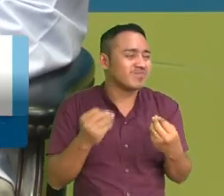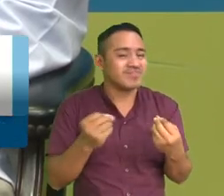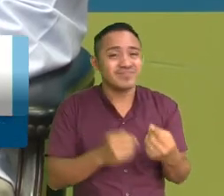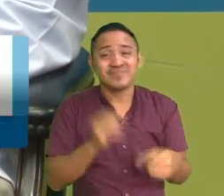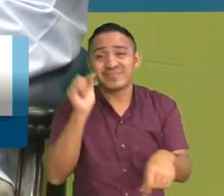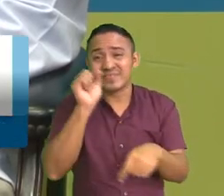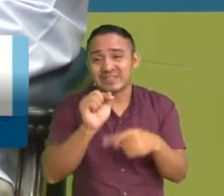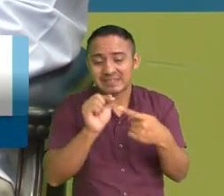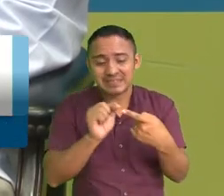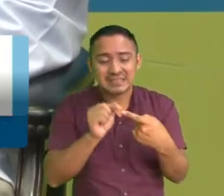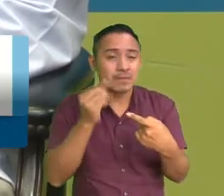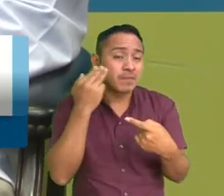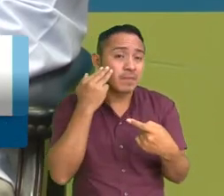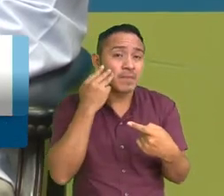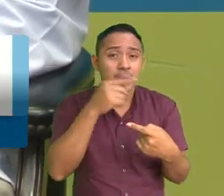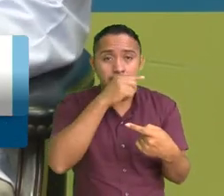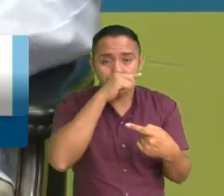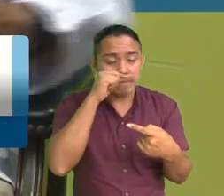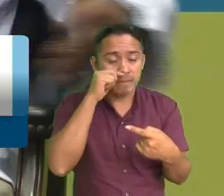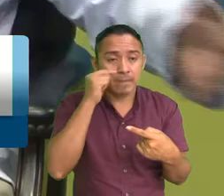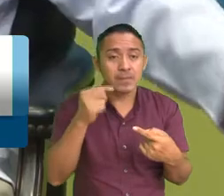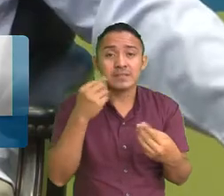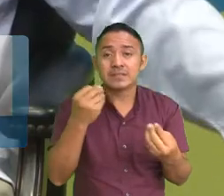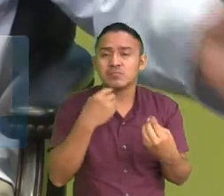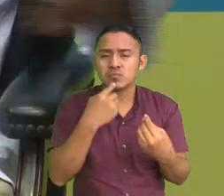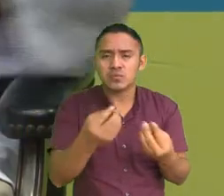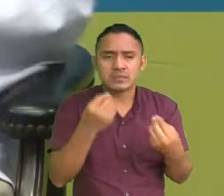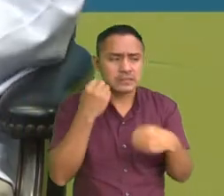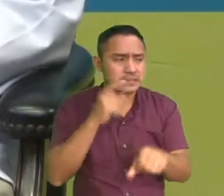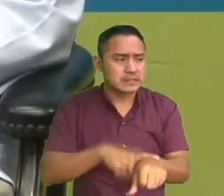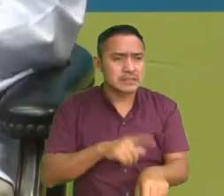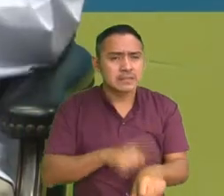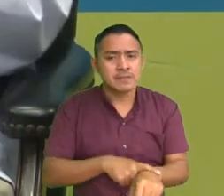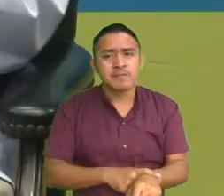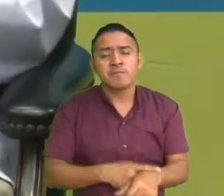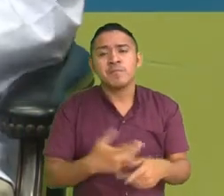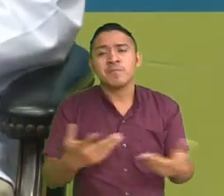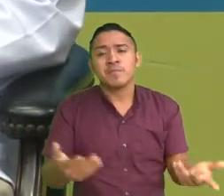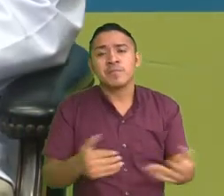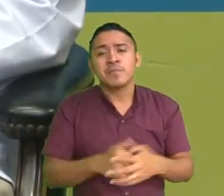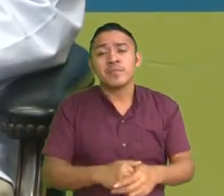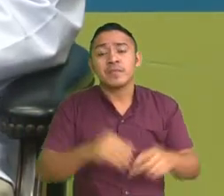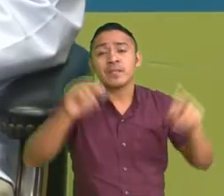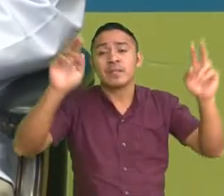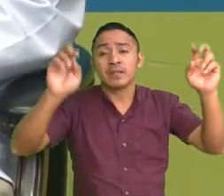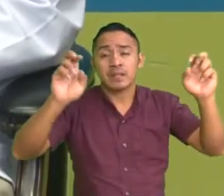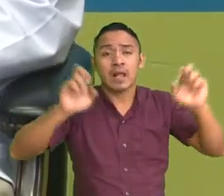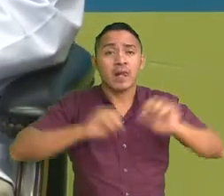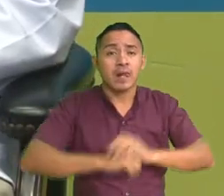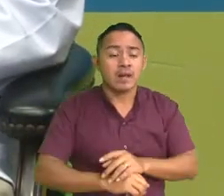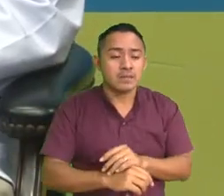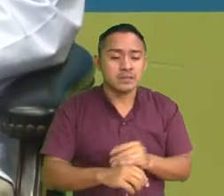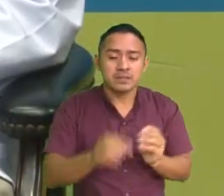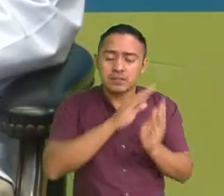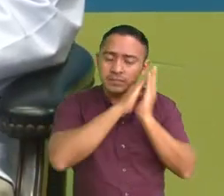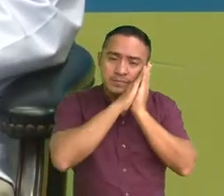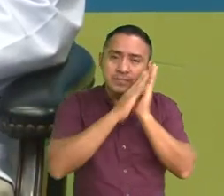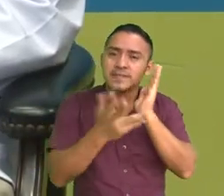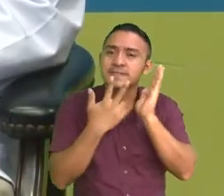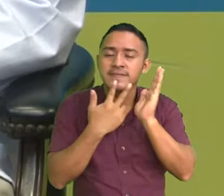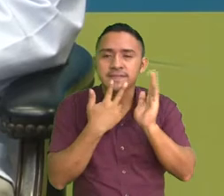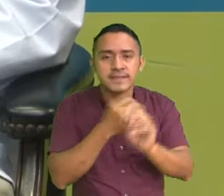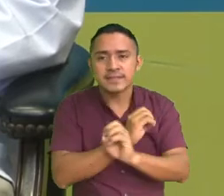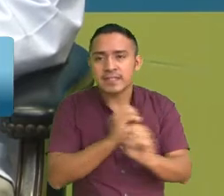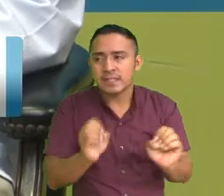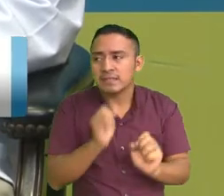de las mamás o los papás, que se quedan, pasan mucho tiempo en este tema y que no se duermen y que están peleando